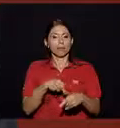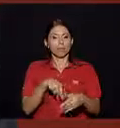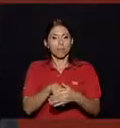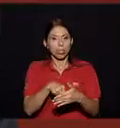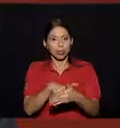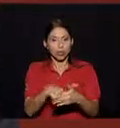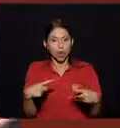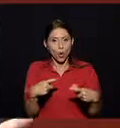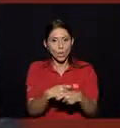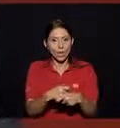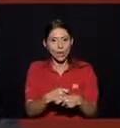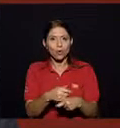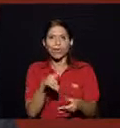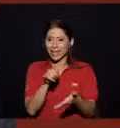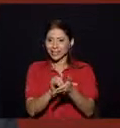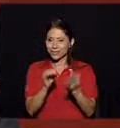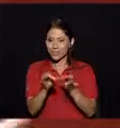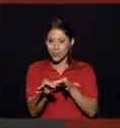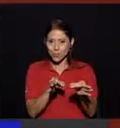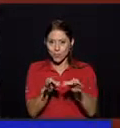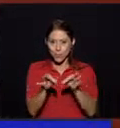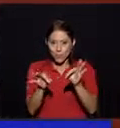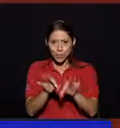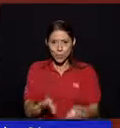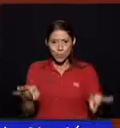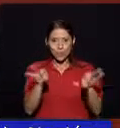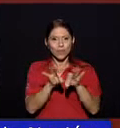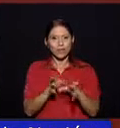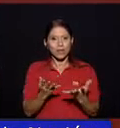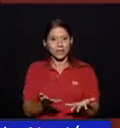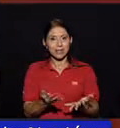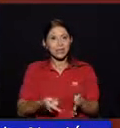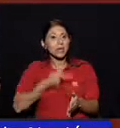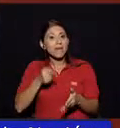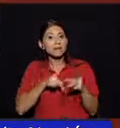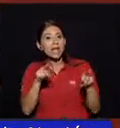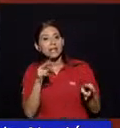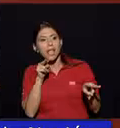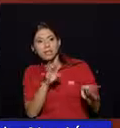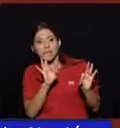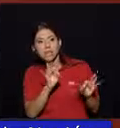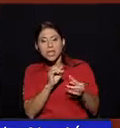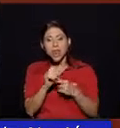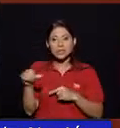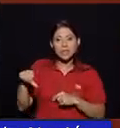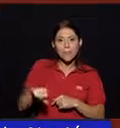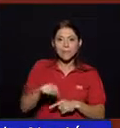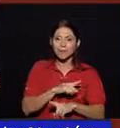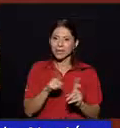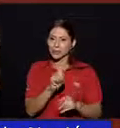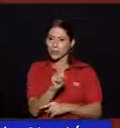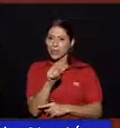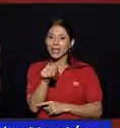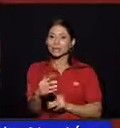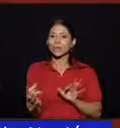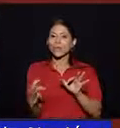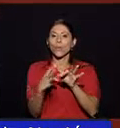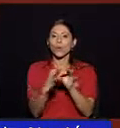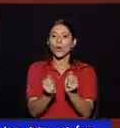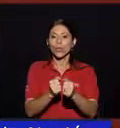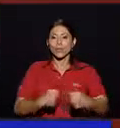entrabamiento complejo, y eso me parece importante aclararlo porque a veces el antes de ver si se está haciendo bien o está mal, y creo que tiene un poco más que ver